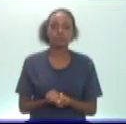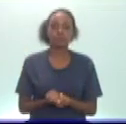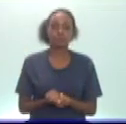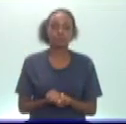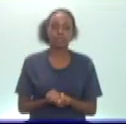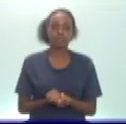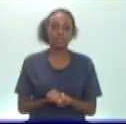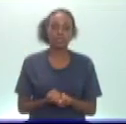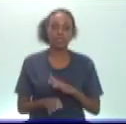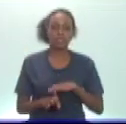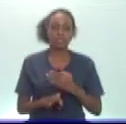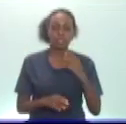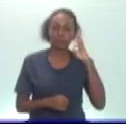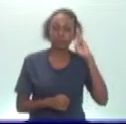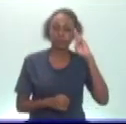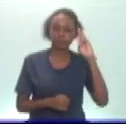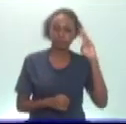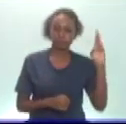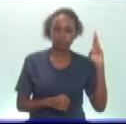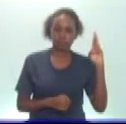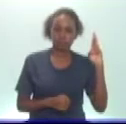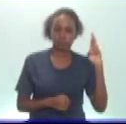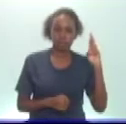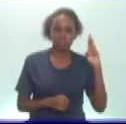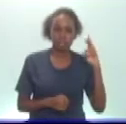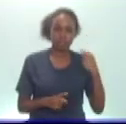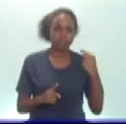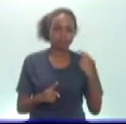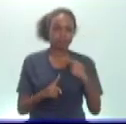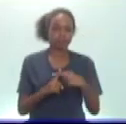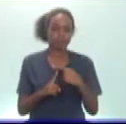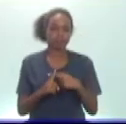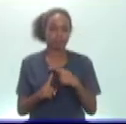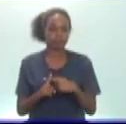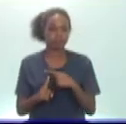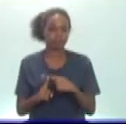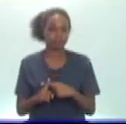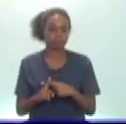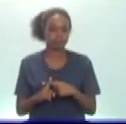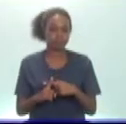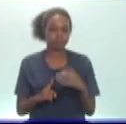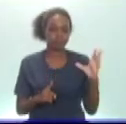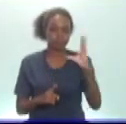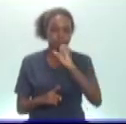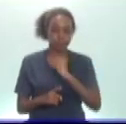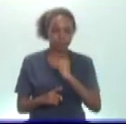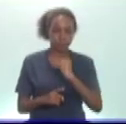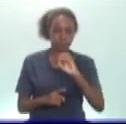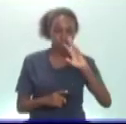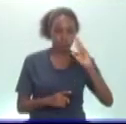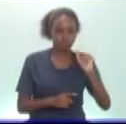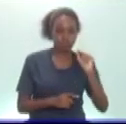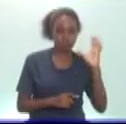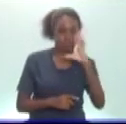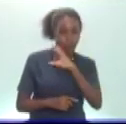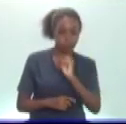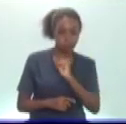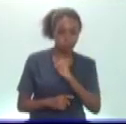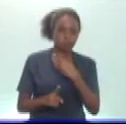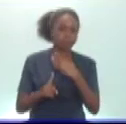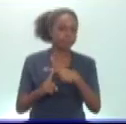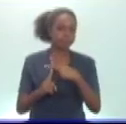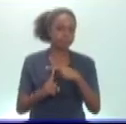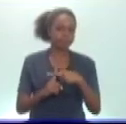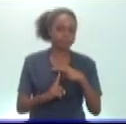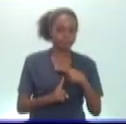posteriormente recuerden que pasamos a adicionar. Sí, esos productos que obtuvimos los adicionamos